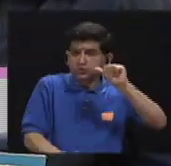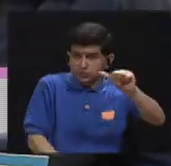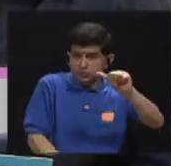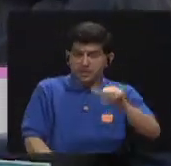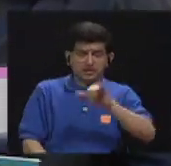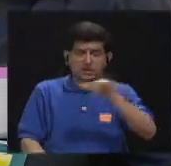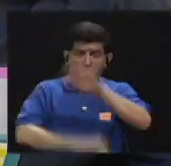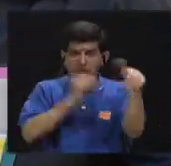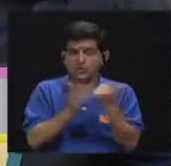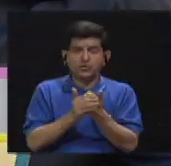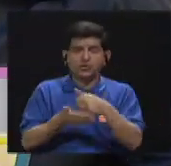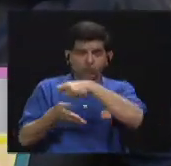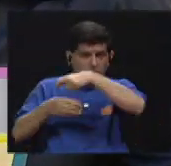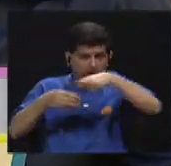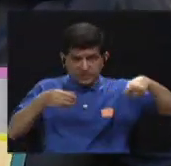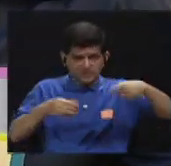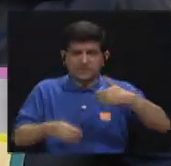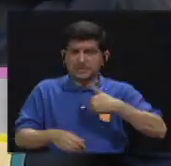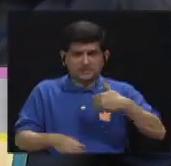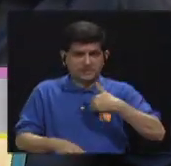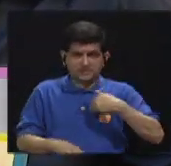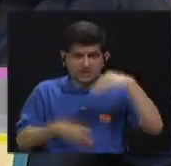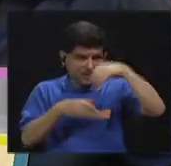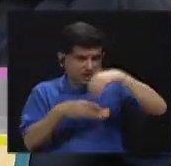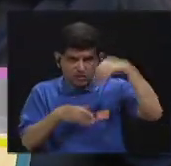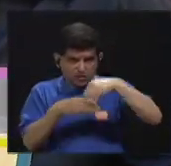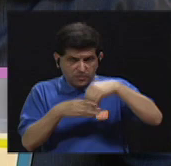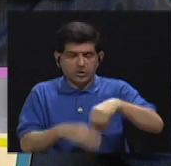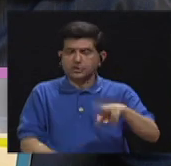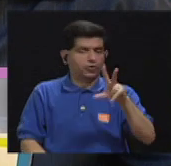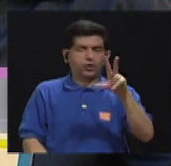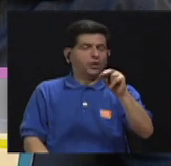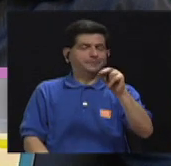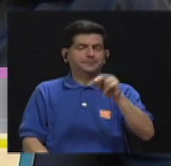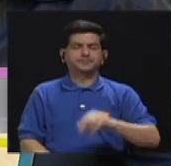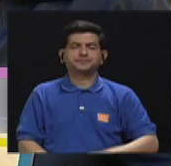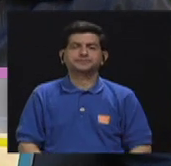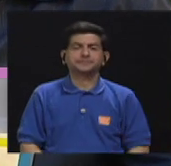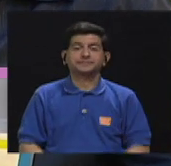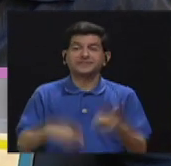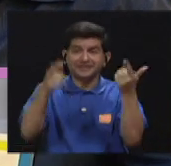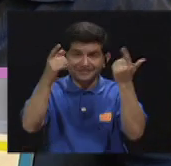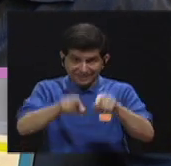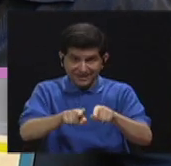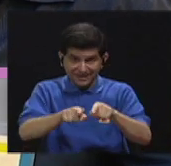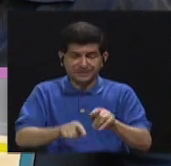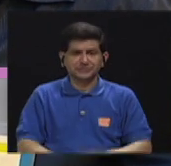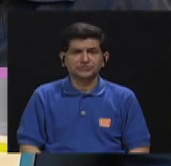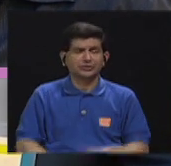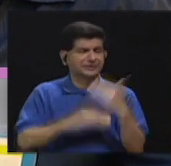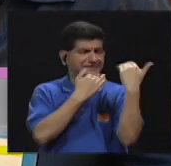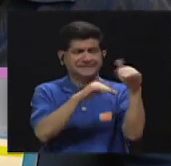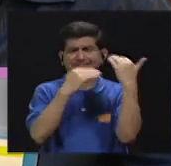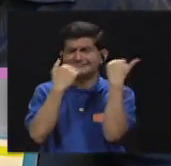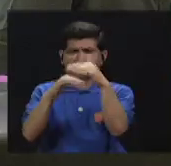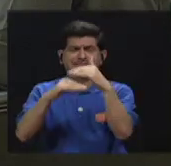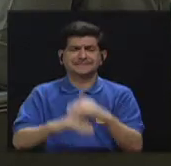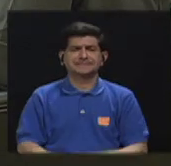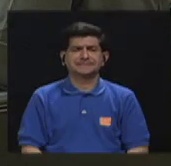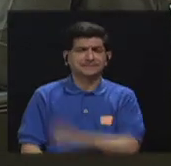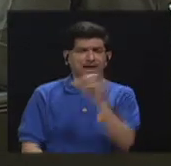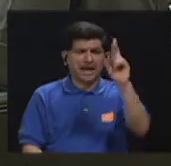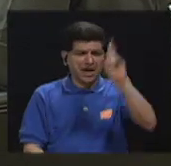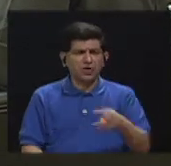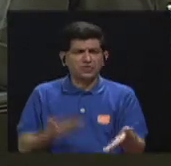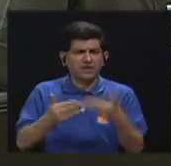igualmente no todas las pastas vienen con este compuesto. De hecho, son limitadas, ¿verdad?